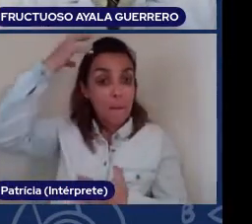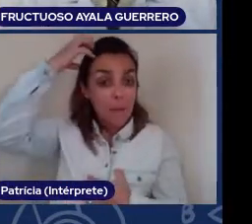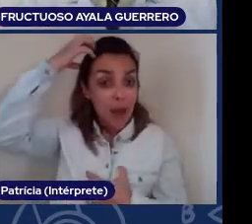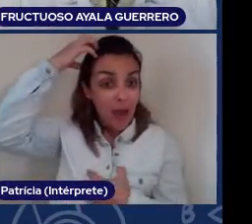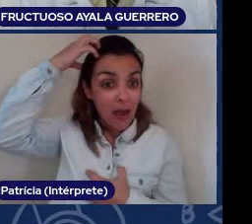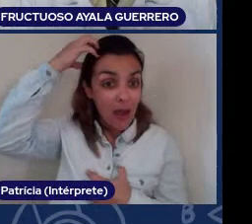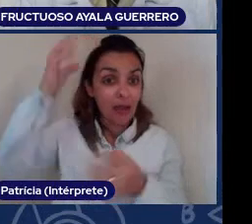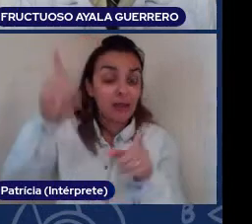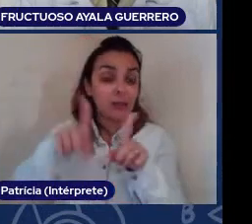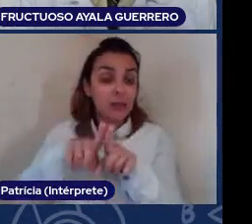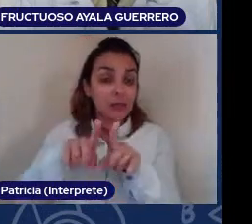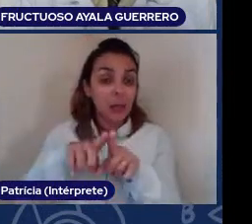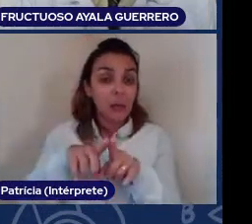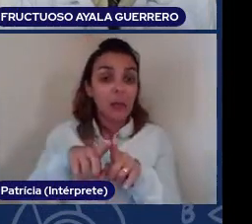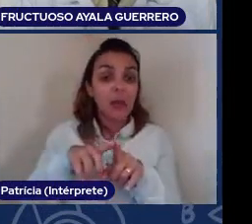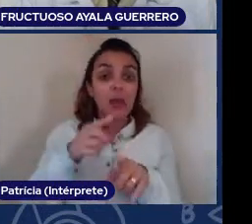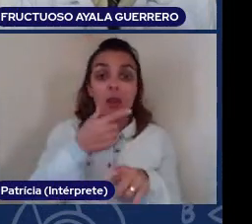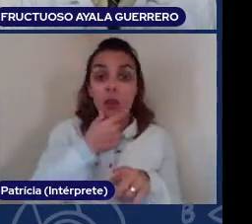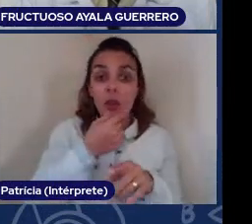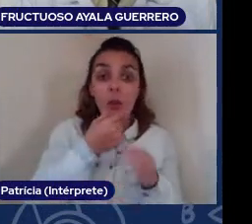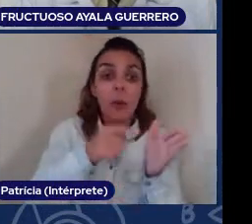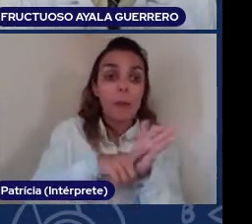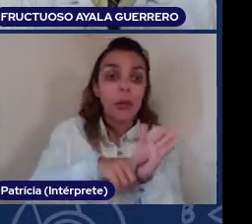investigador, le saca la lengua